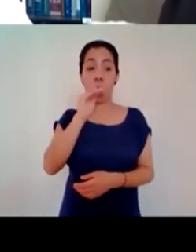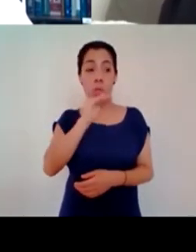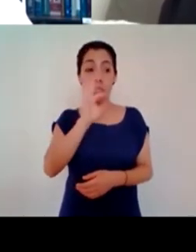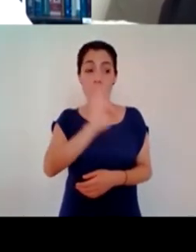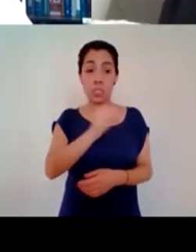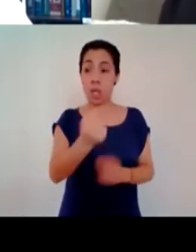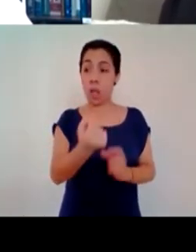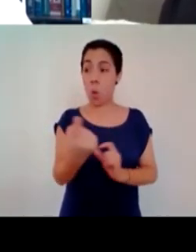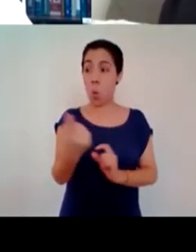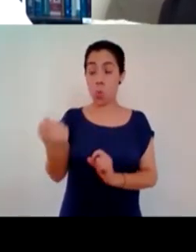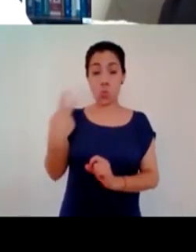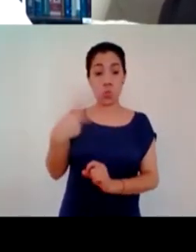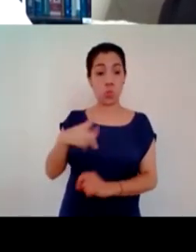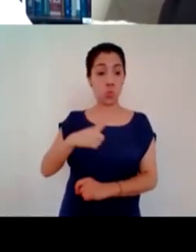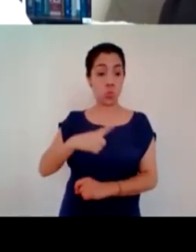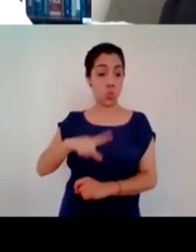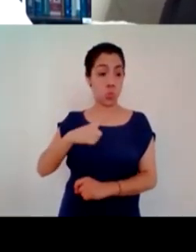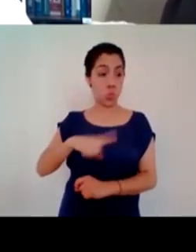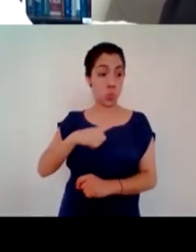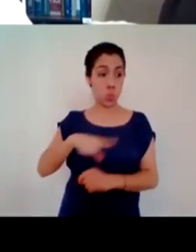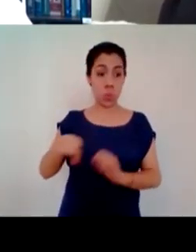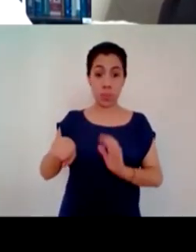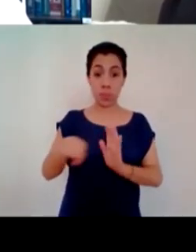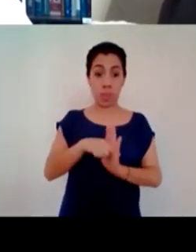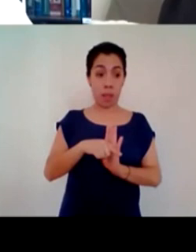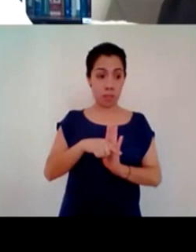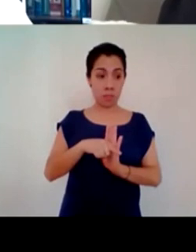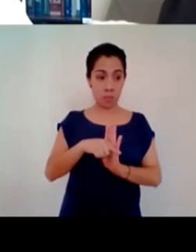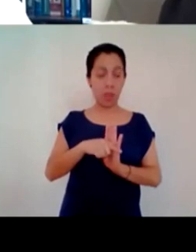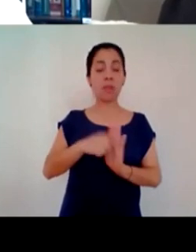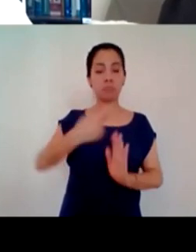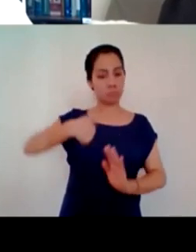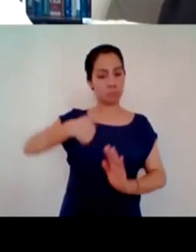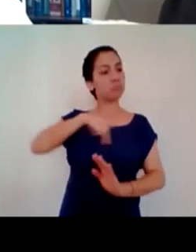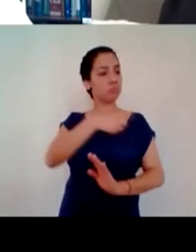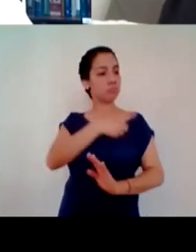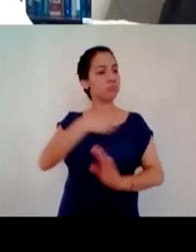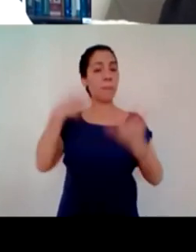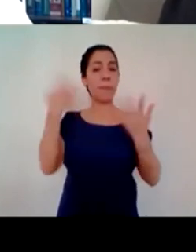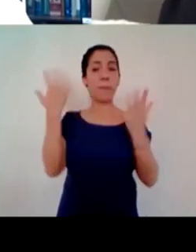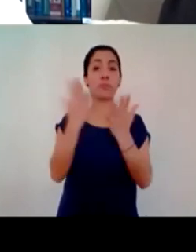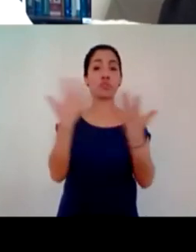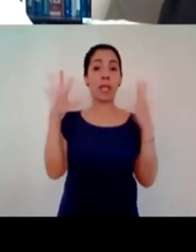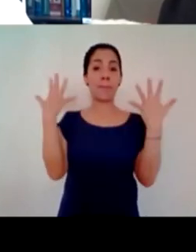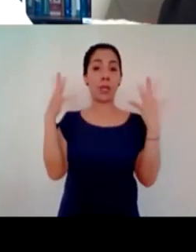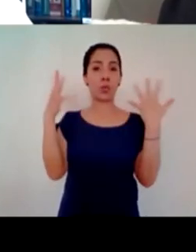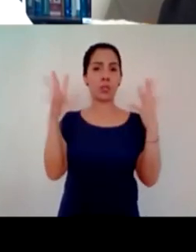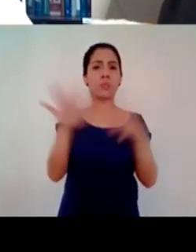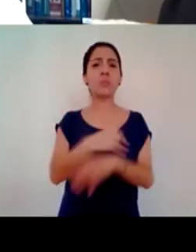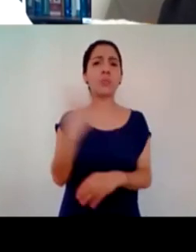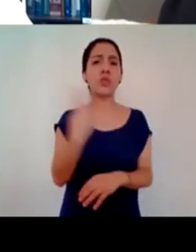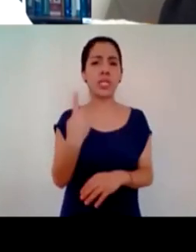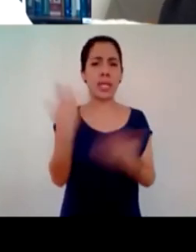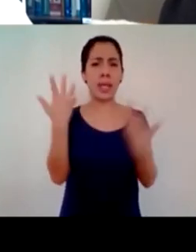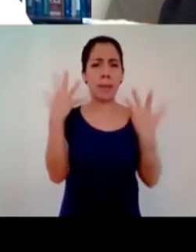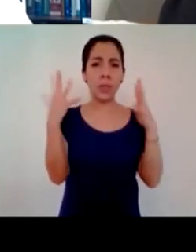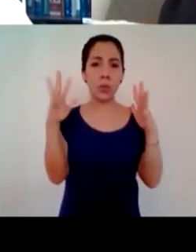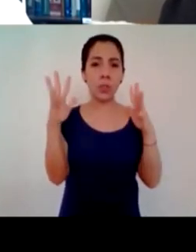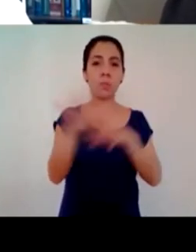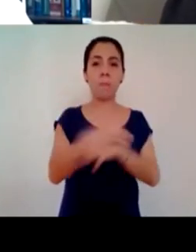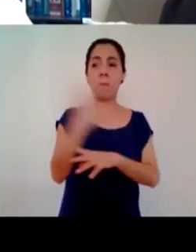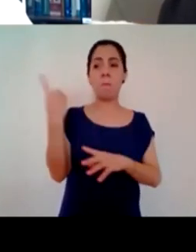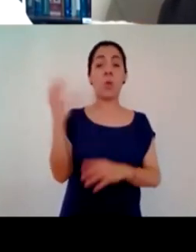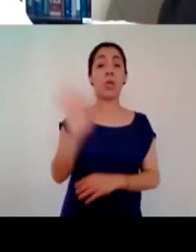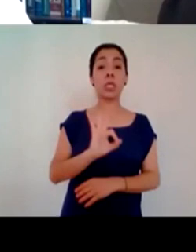uno de estos chicos, por favor le aplaudiéramos. Y él nos decía que esto era importante porque a la mayoría de estos niños nunca